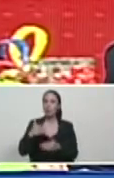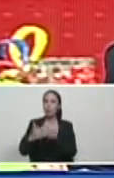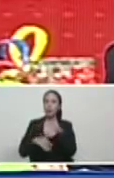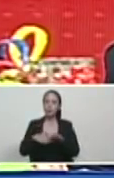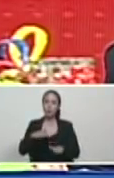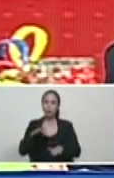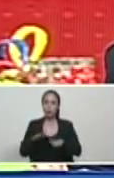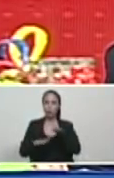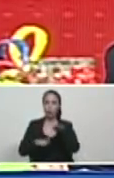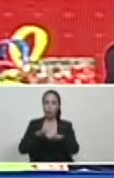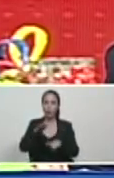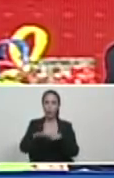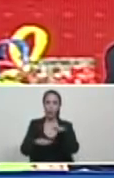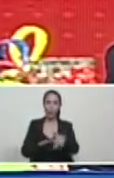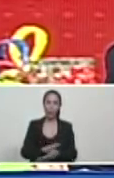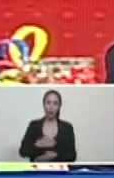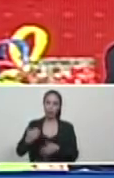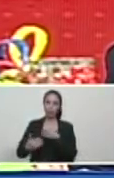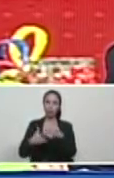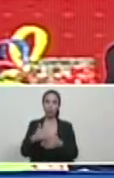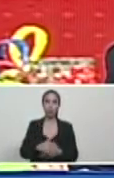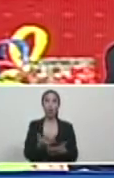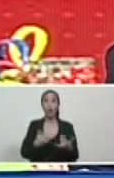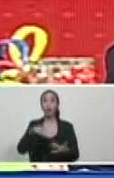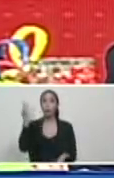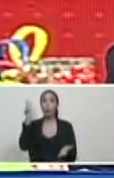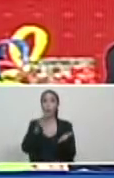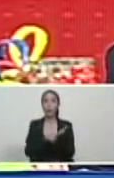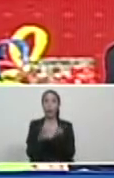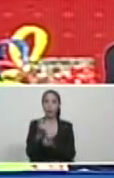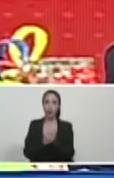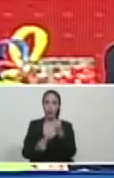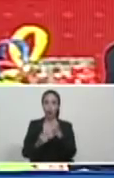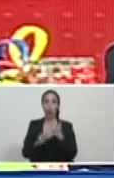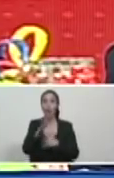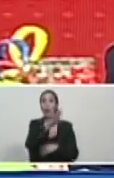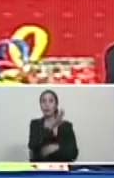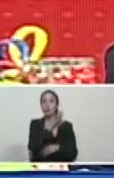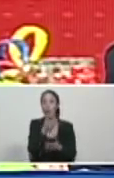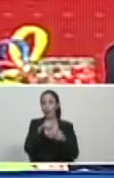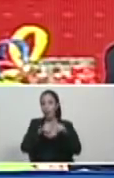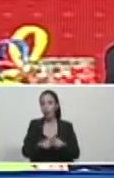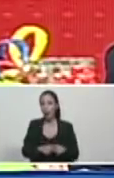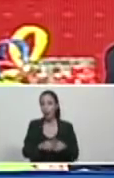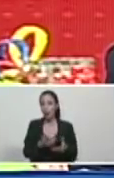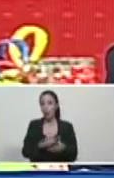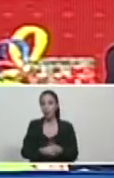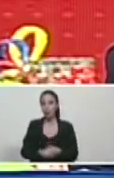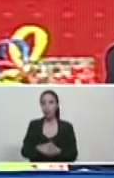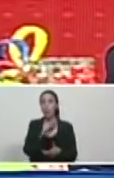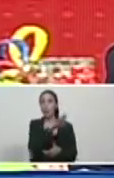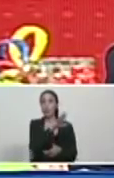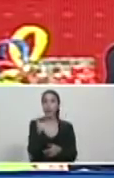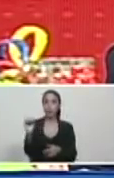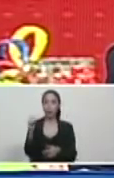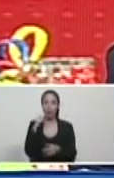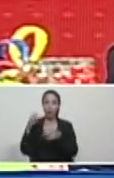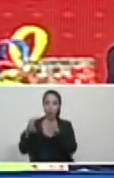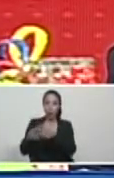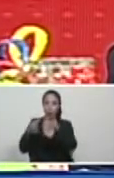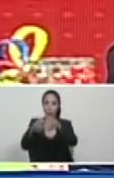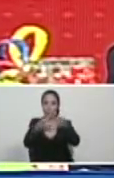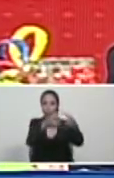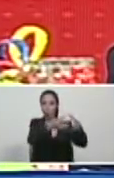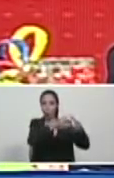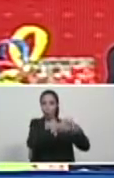Vamos a llegar hasta, aquí voy a probar ahora los recursos, para llegar hasta 50 grandes bases de misiones